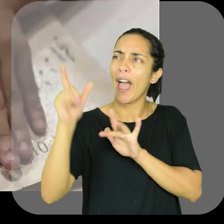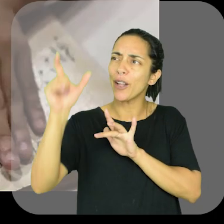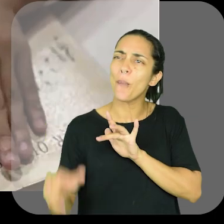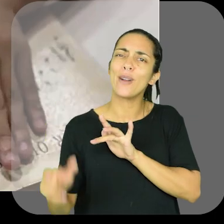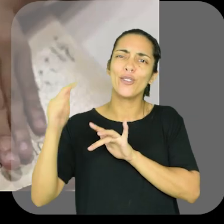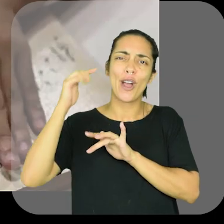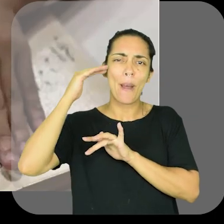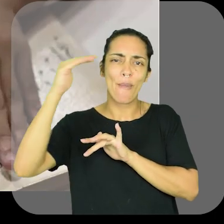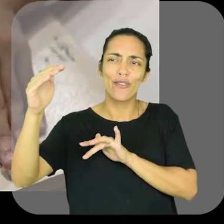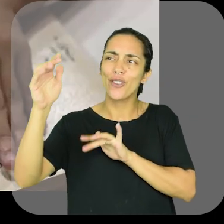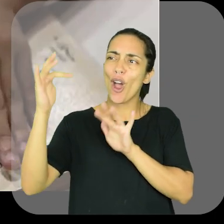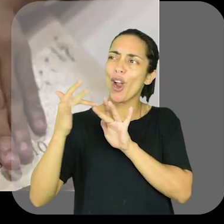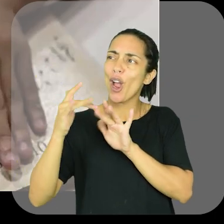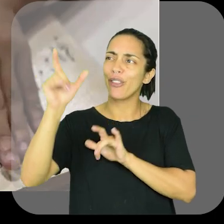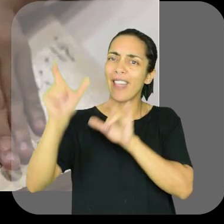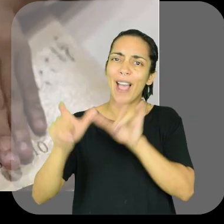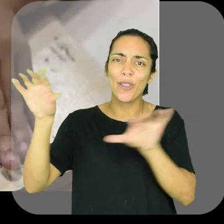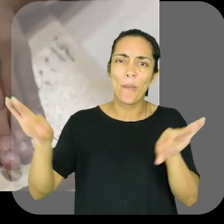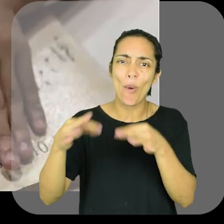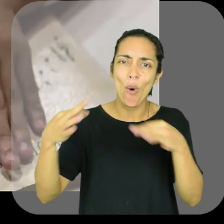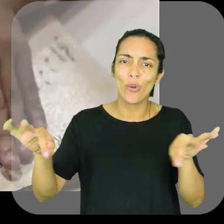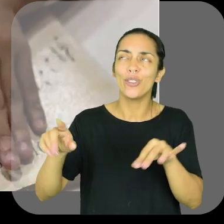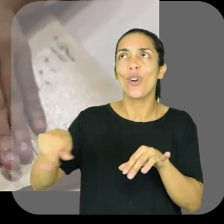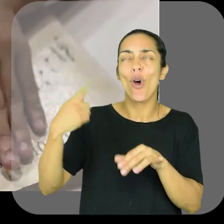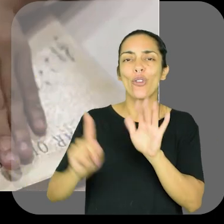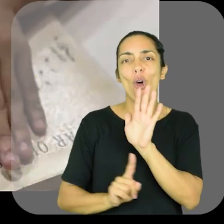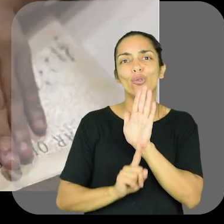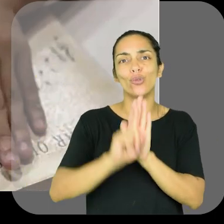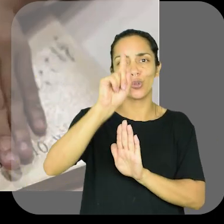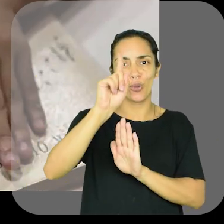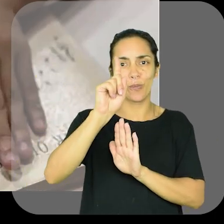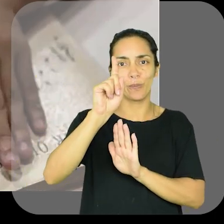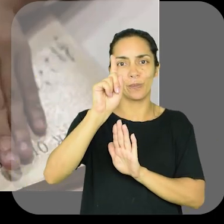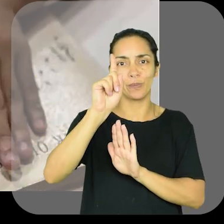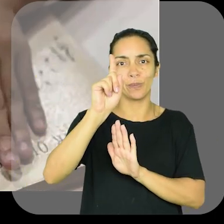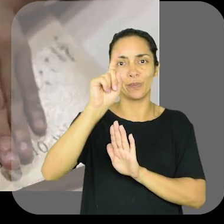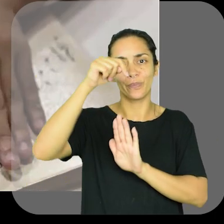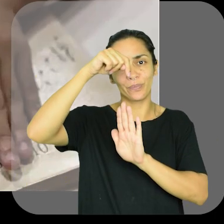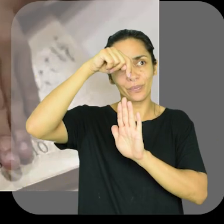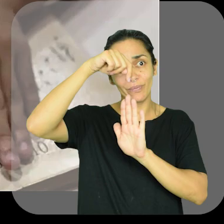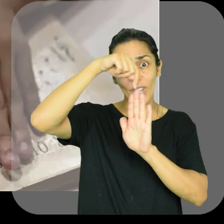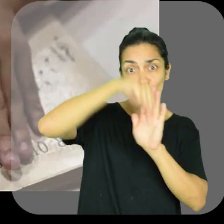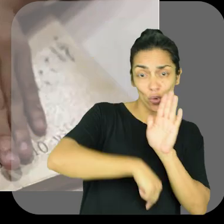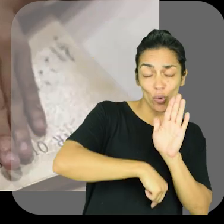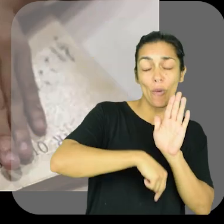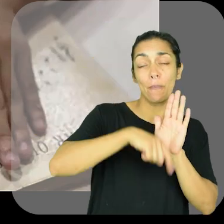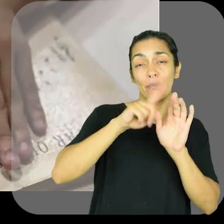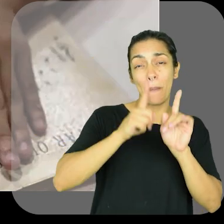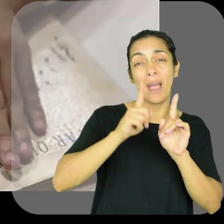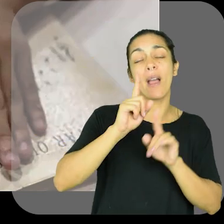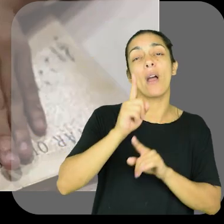profesores de La Guajira, que es al sur, es el departamento más al sur de nuestro país,